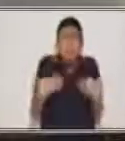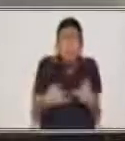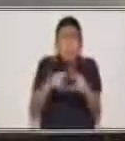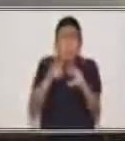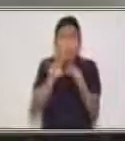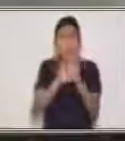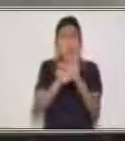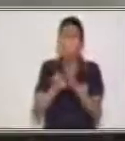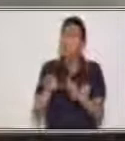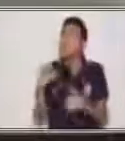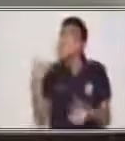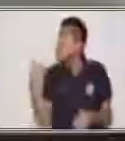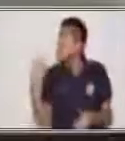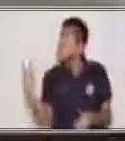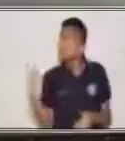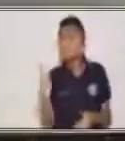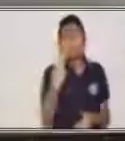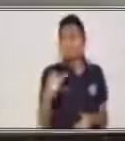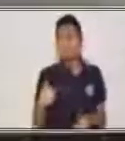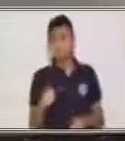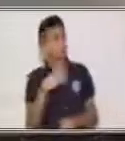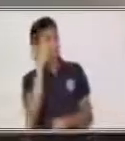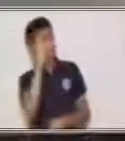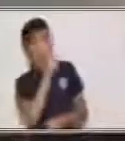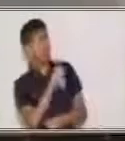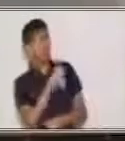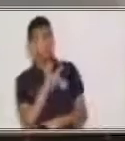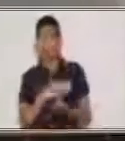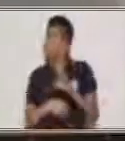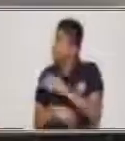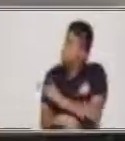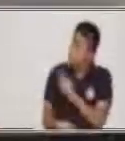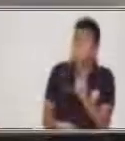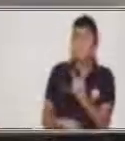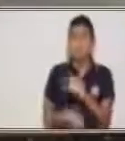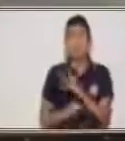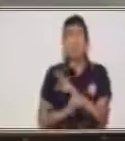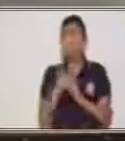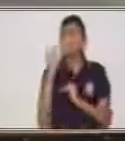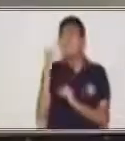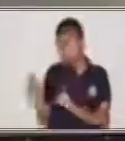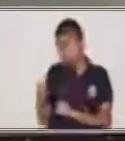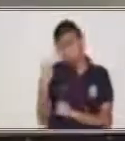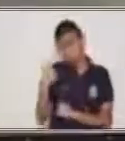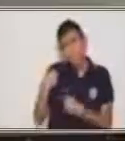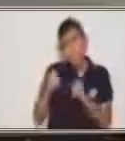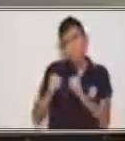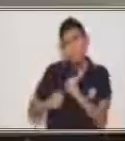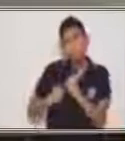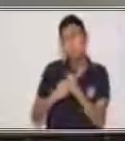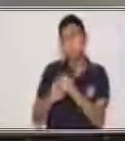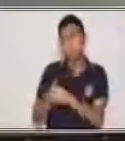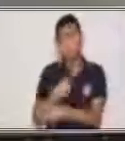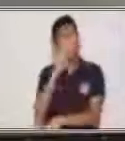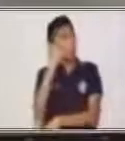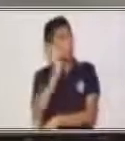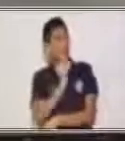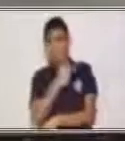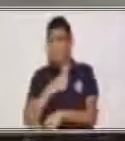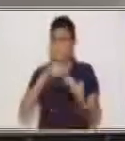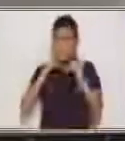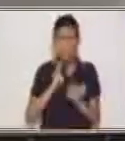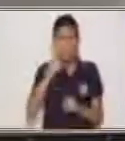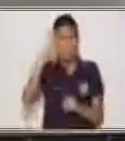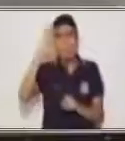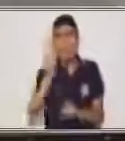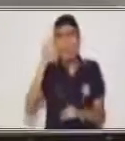cosas. Y ellos preguntan constantemente ¿por qué? Entonces la formulación de hipótesis es darle una respuesta a esas preguntas que tú